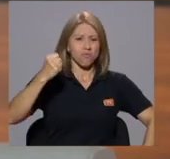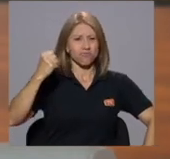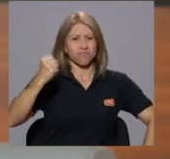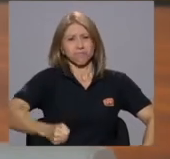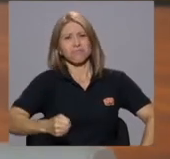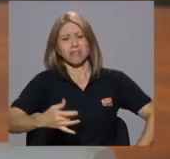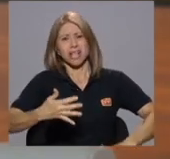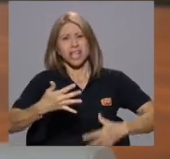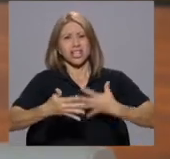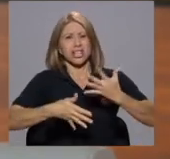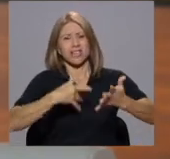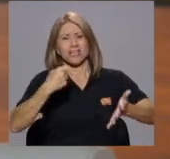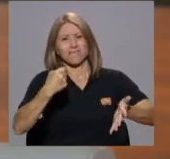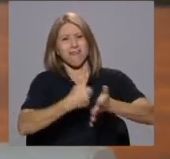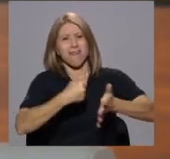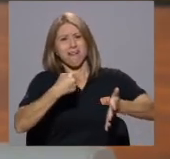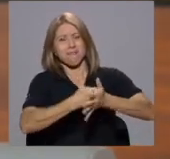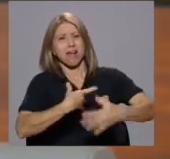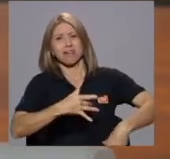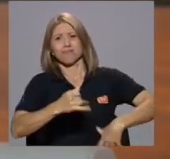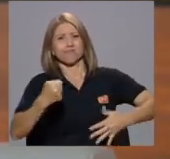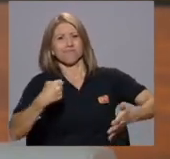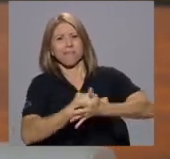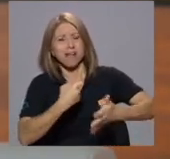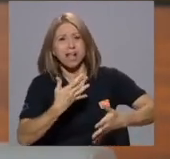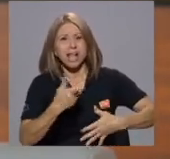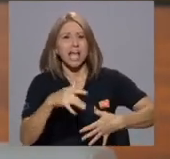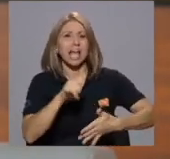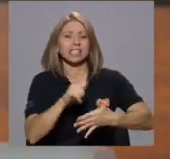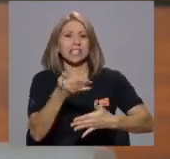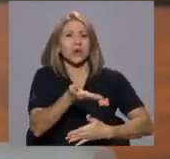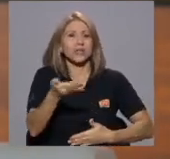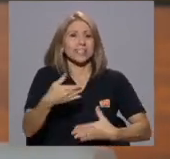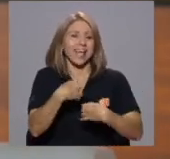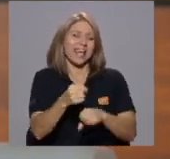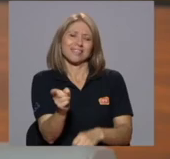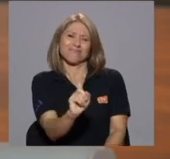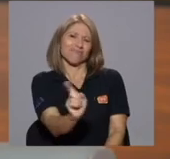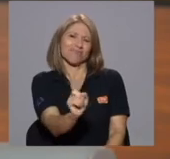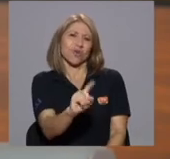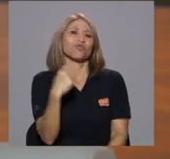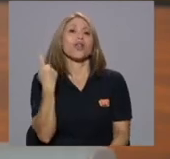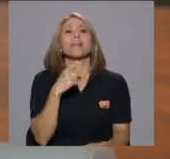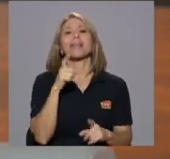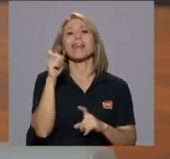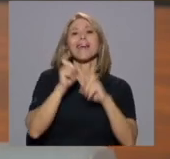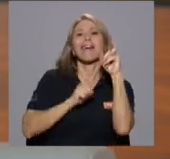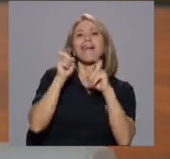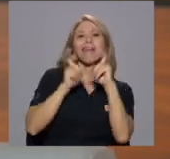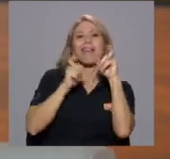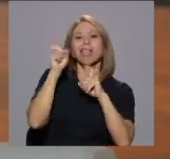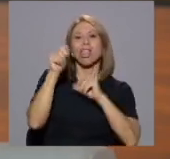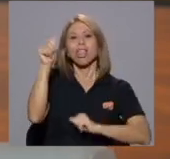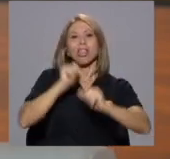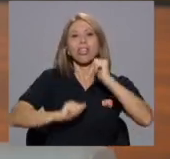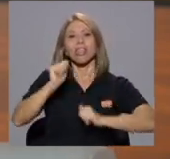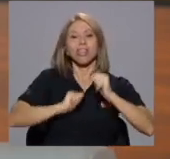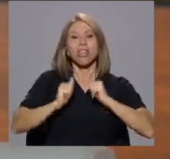derecho contra la palma de la mano izquierda, todo eso yo creo que no pasará de ser gesticulaciones teatrales, sencillamente porque